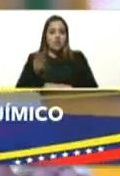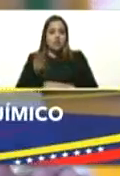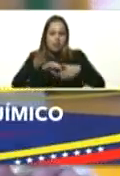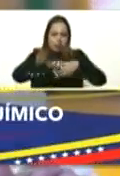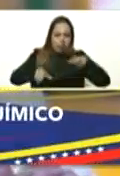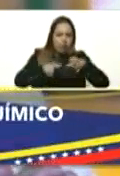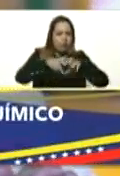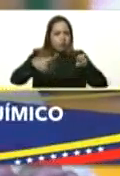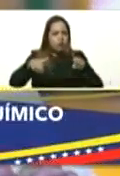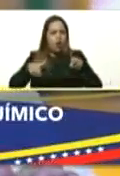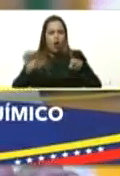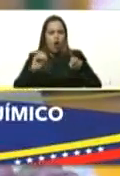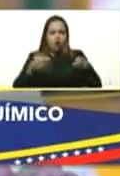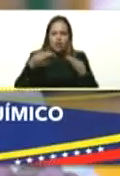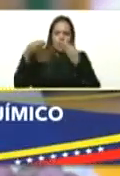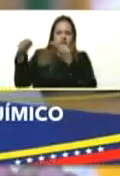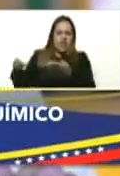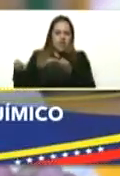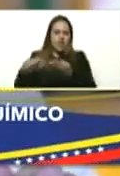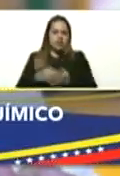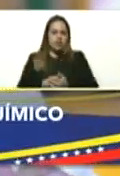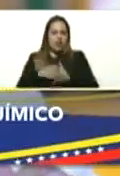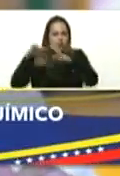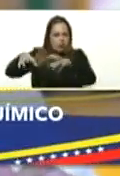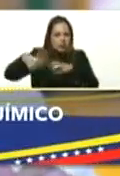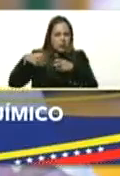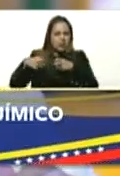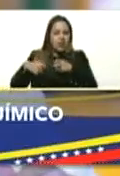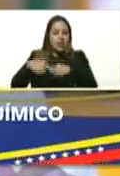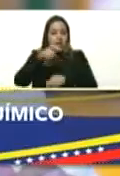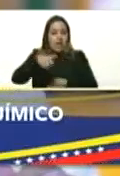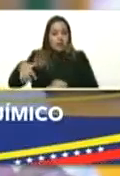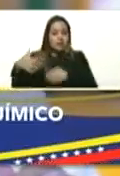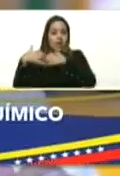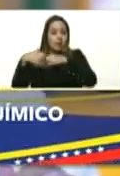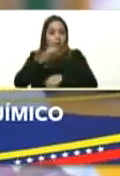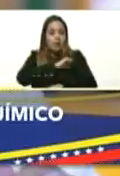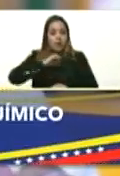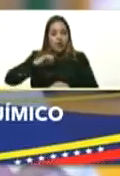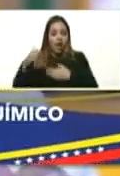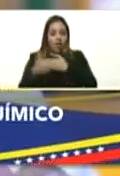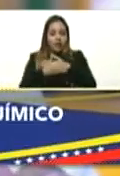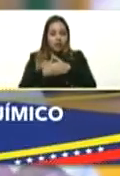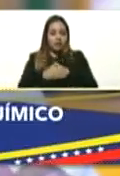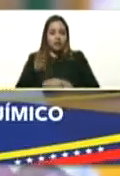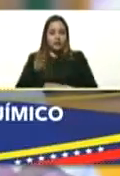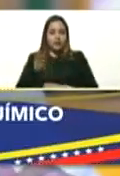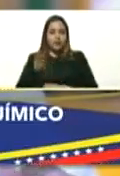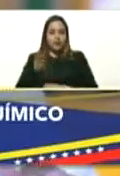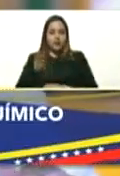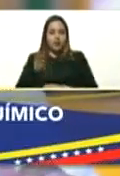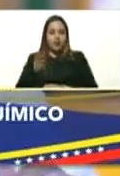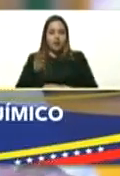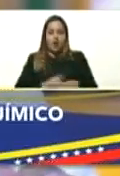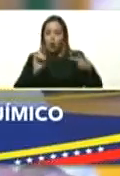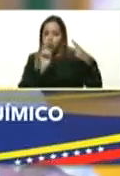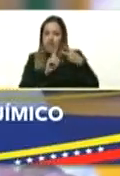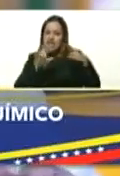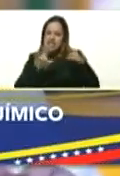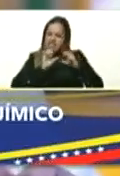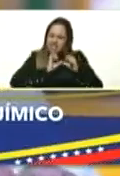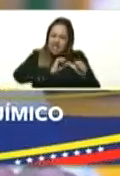o que cayeran en manos de, o en garras del capital privado, la resistencia para inventarnos,